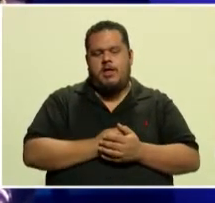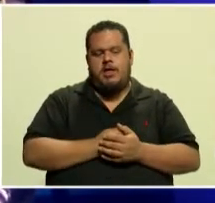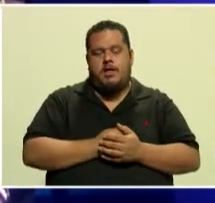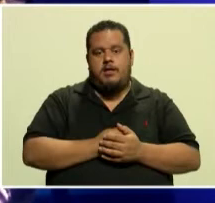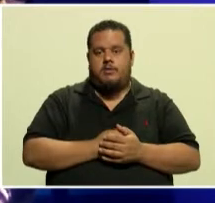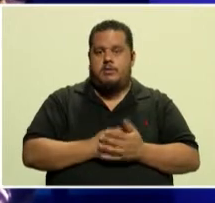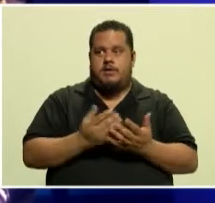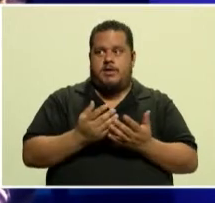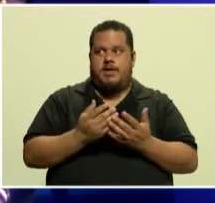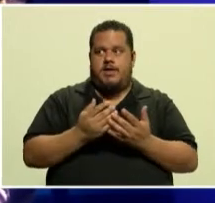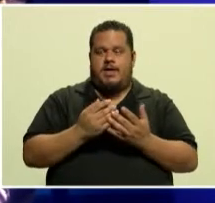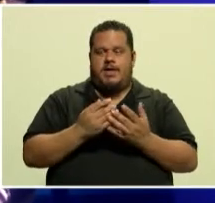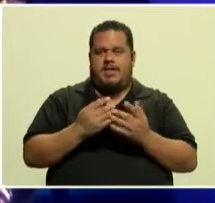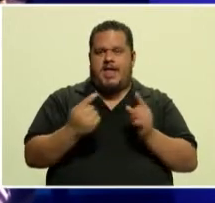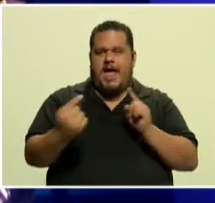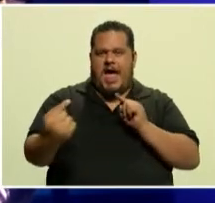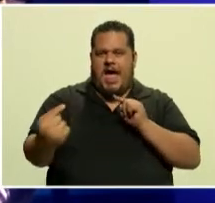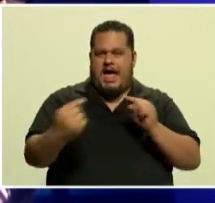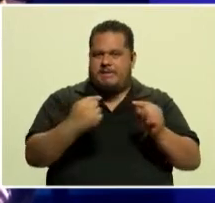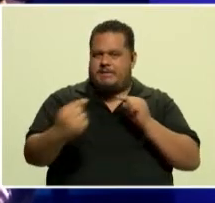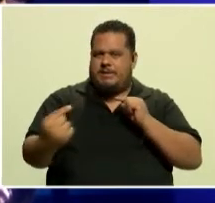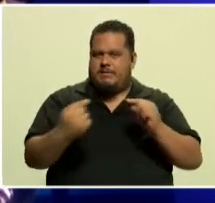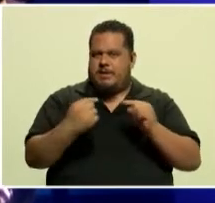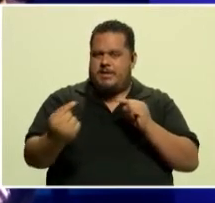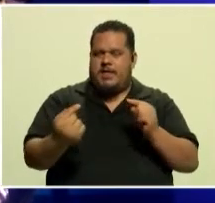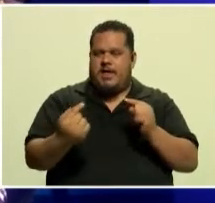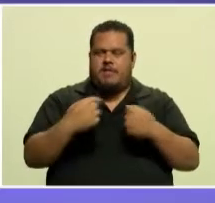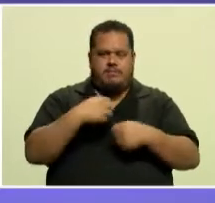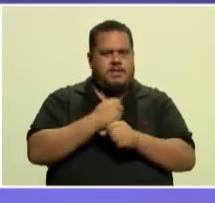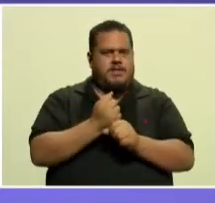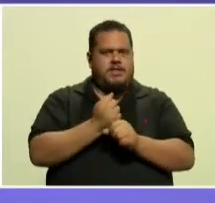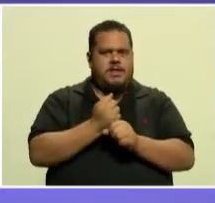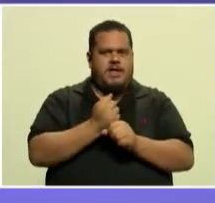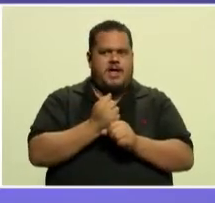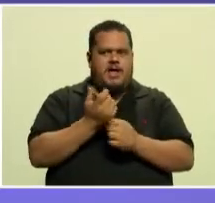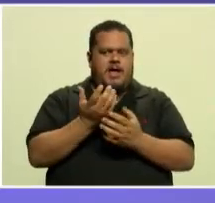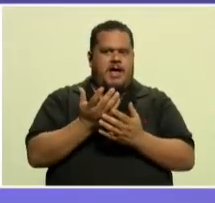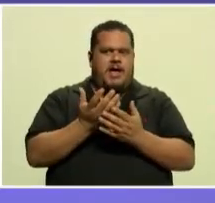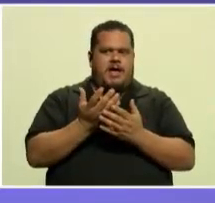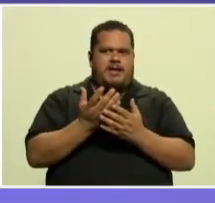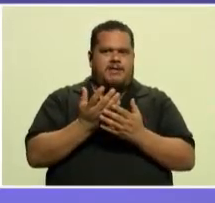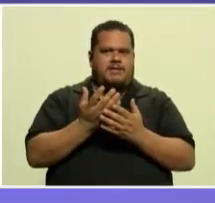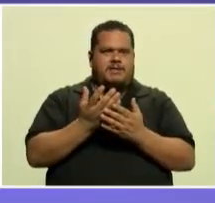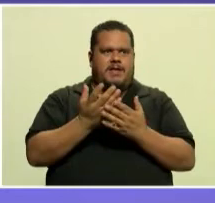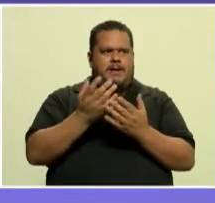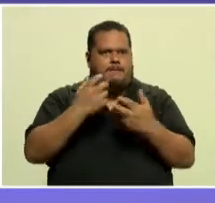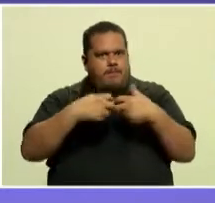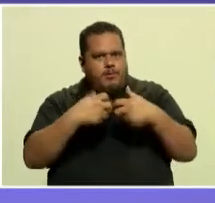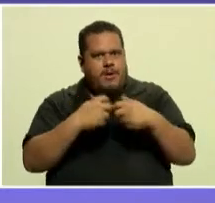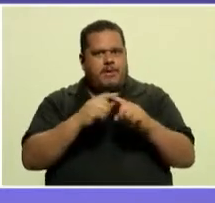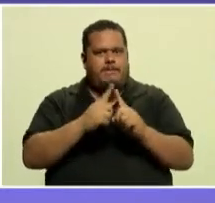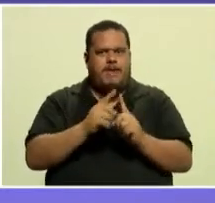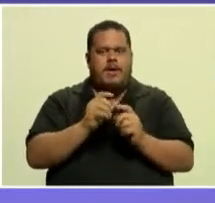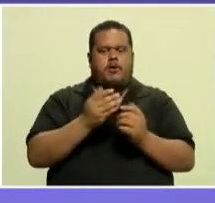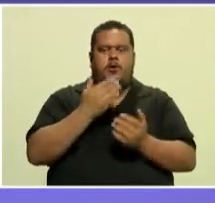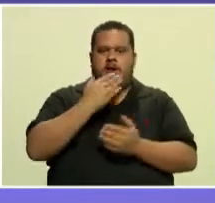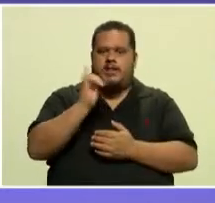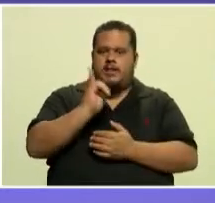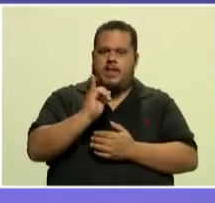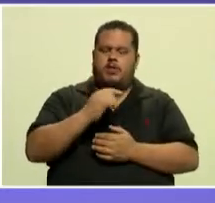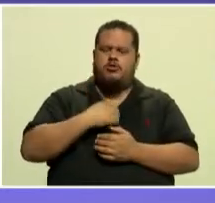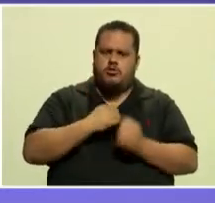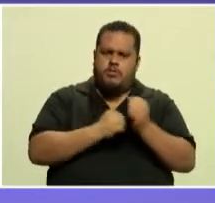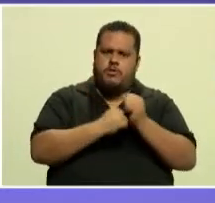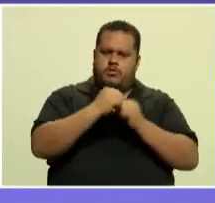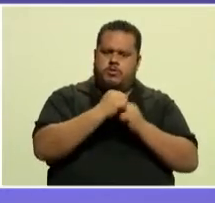donde esa ambigüedad me generaba fricción, ¿verdad? Pero esa fricción fue necesaria para construirme como artista y también construirme